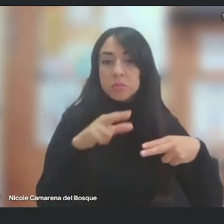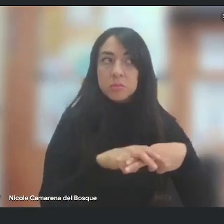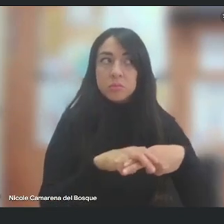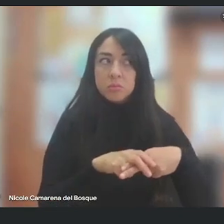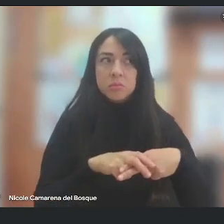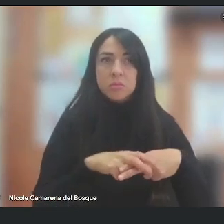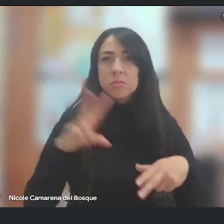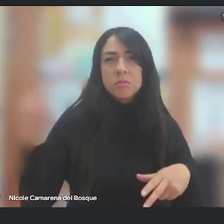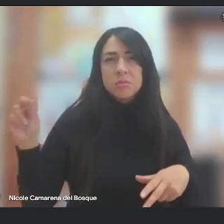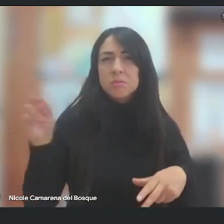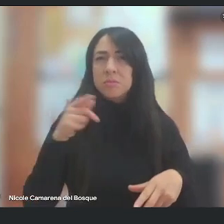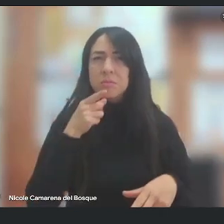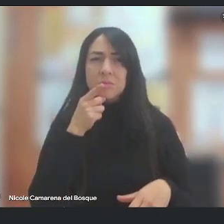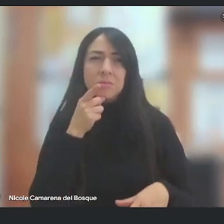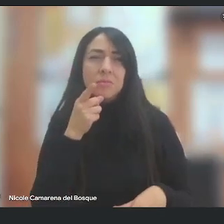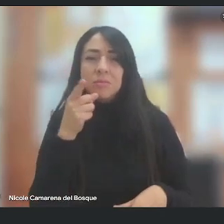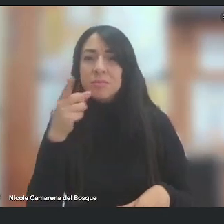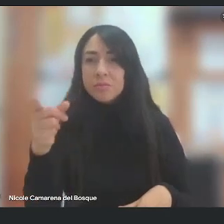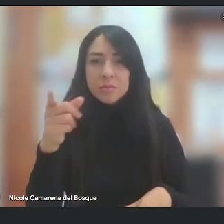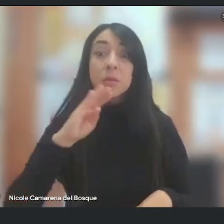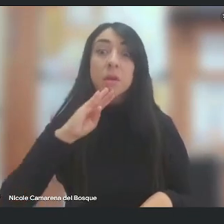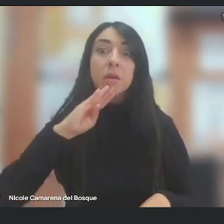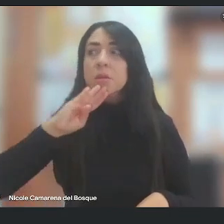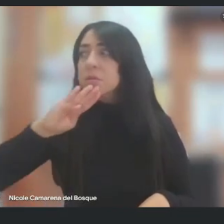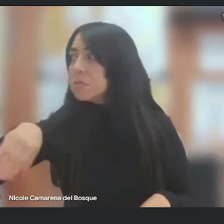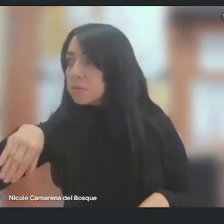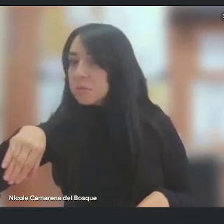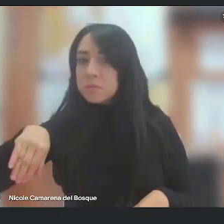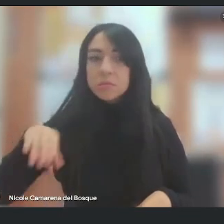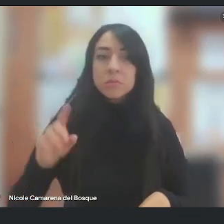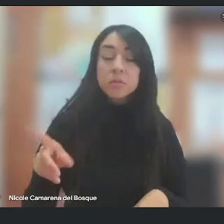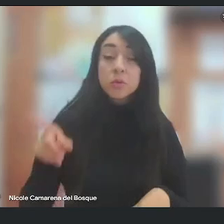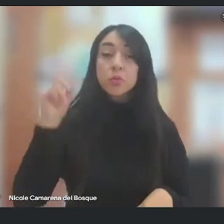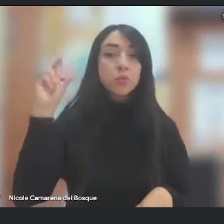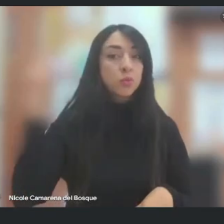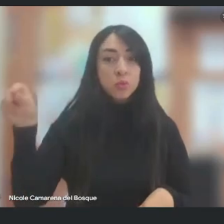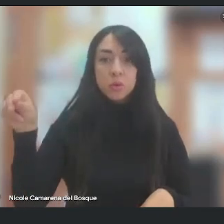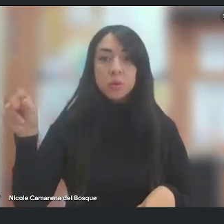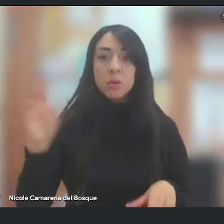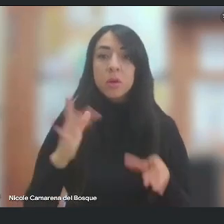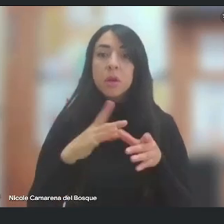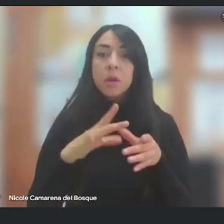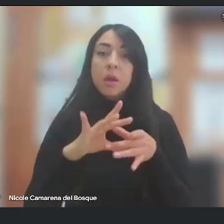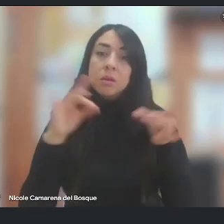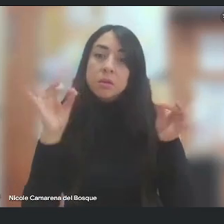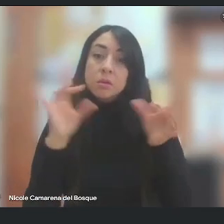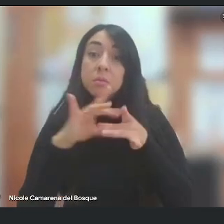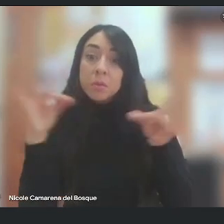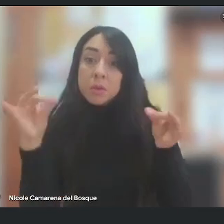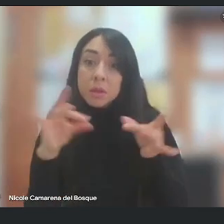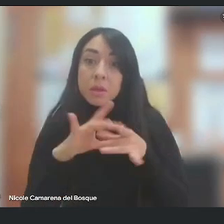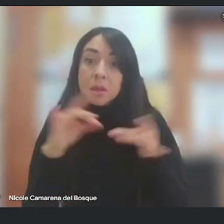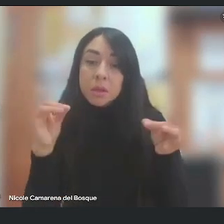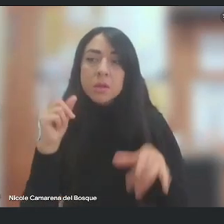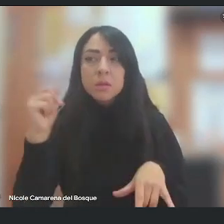sino explícale cuándo es el momento, cuándo es el espacio, cuándo es el tiempo, y para